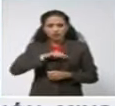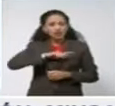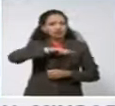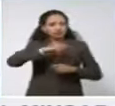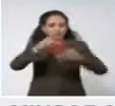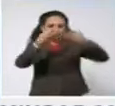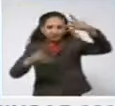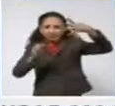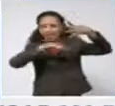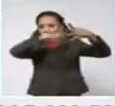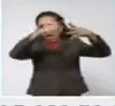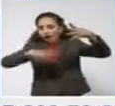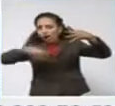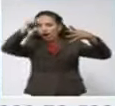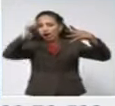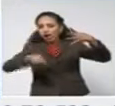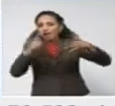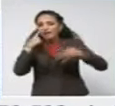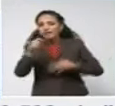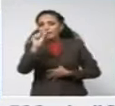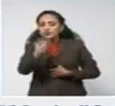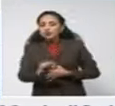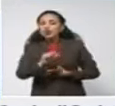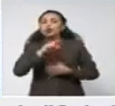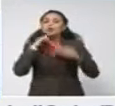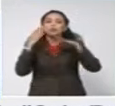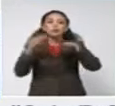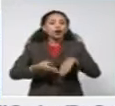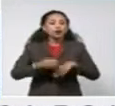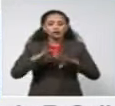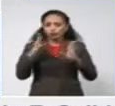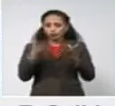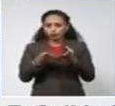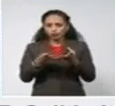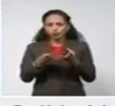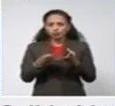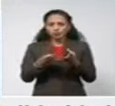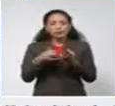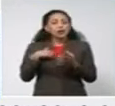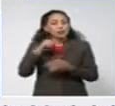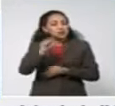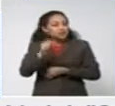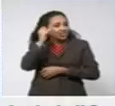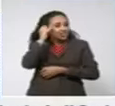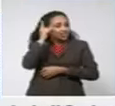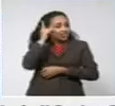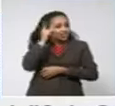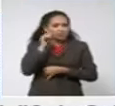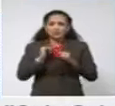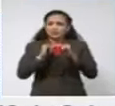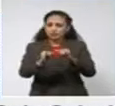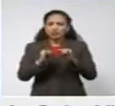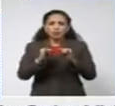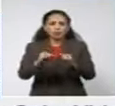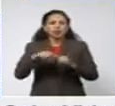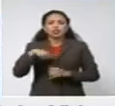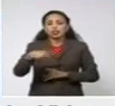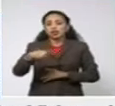fallecidos, para tener una idea, que siempre lo ponemos para irlo, se actualiza diariamente por